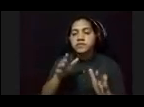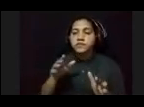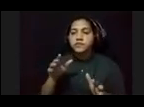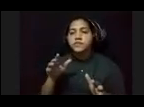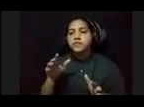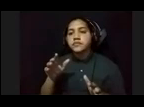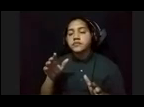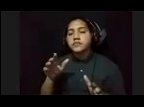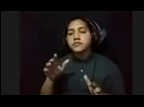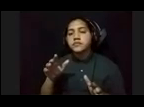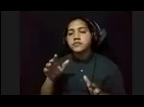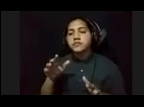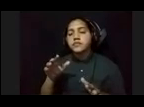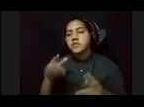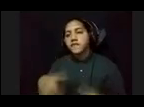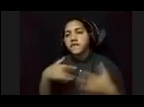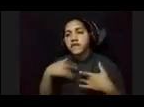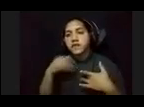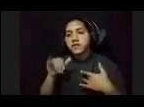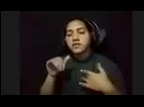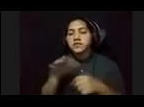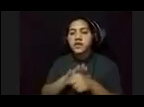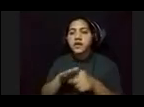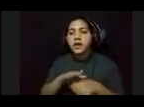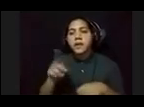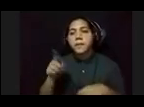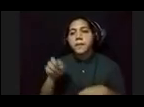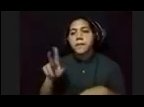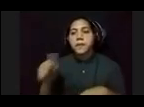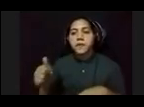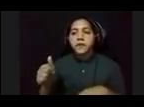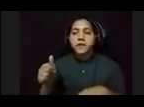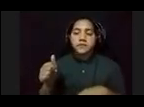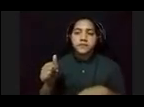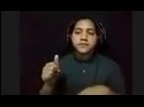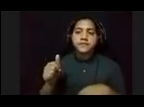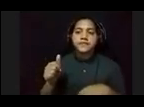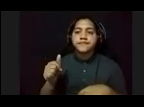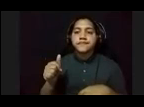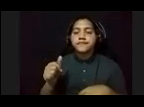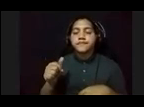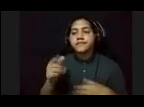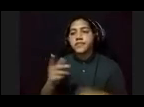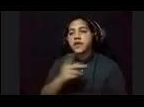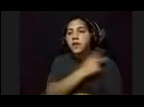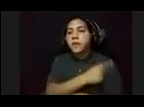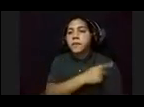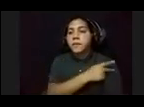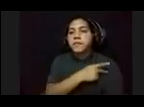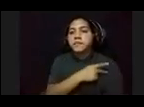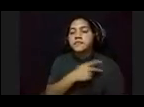de este lugar, es decir, de la barriada de La Perla. Entre los pacientes que laboran como